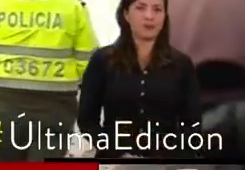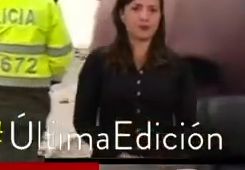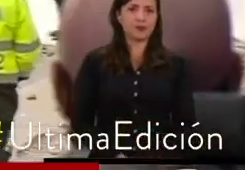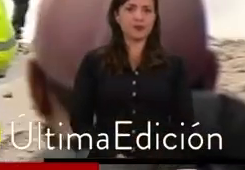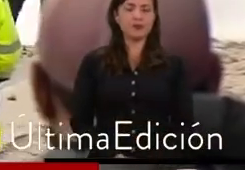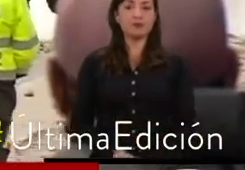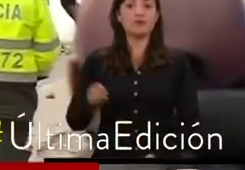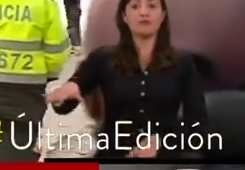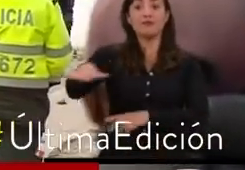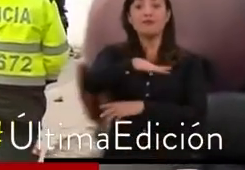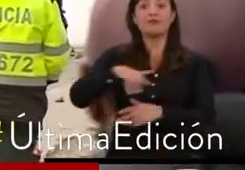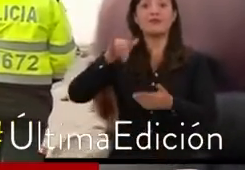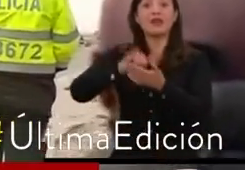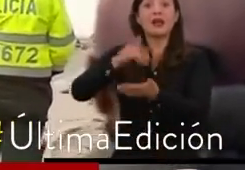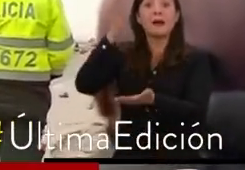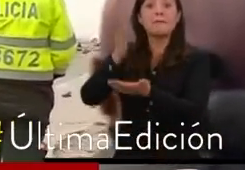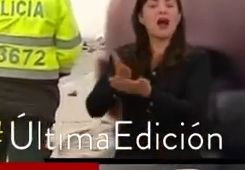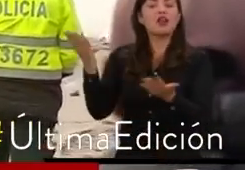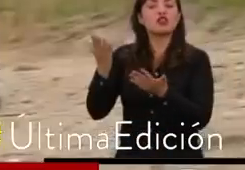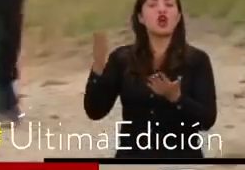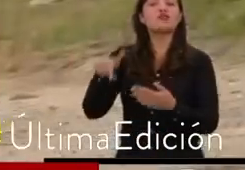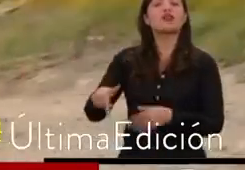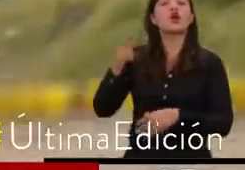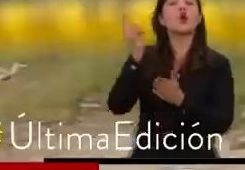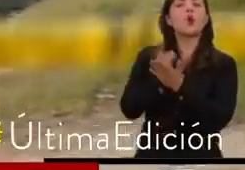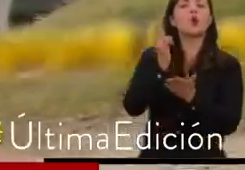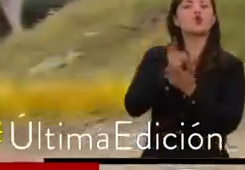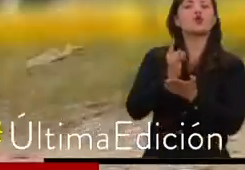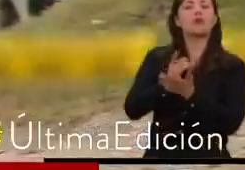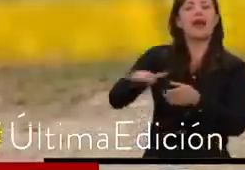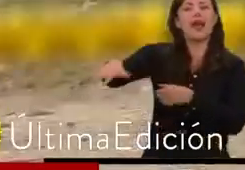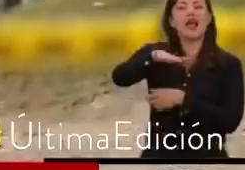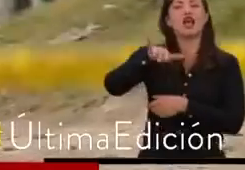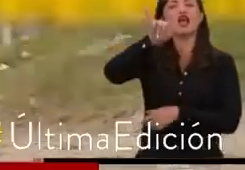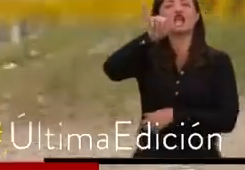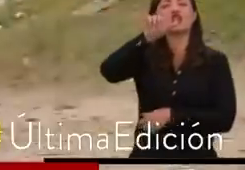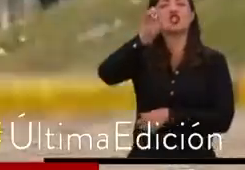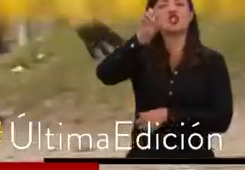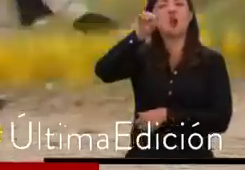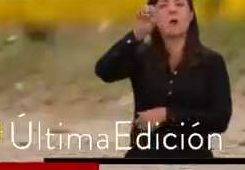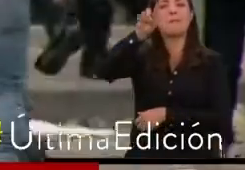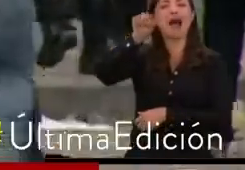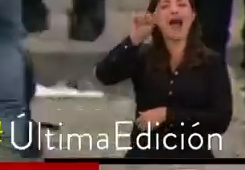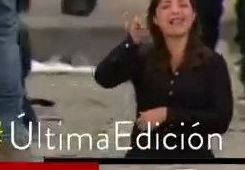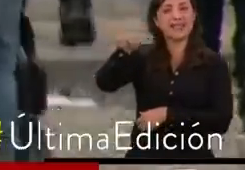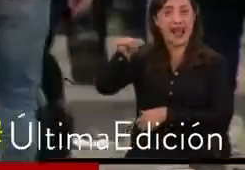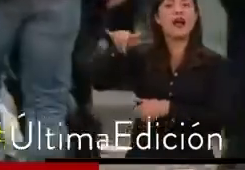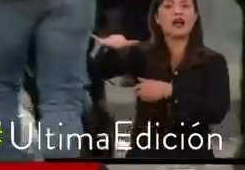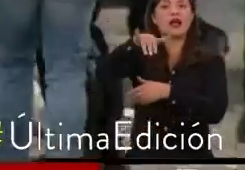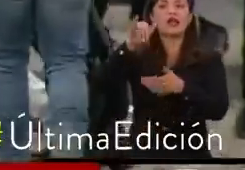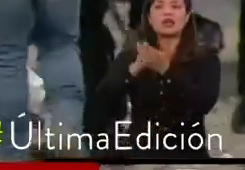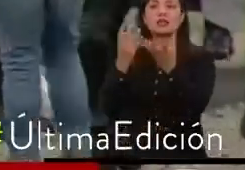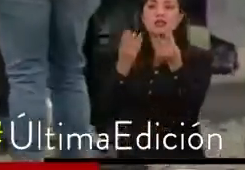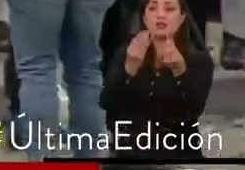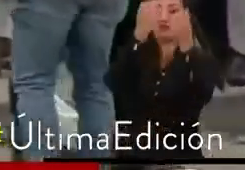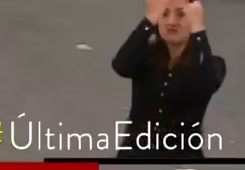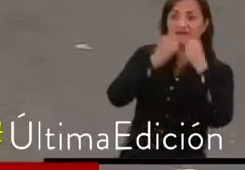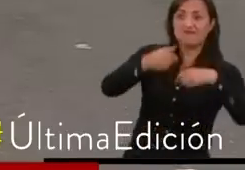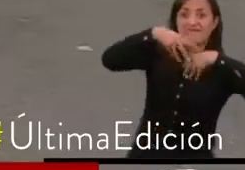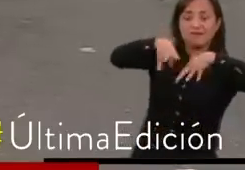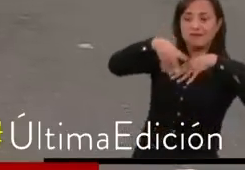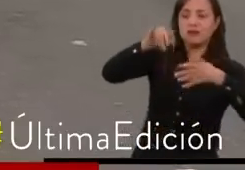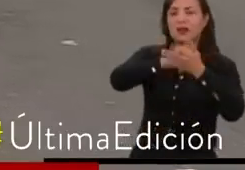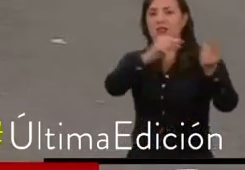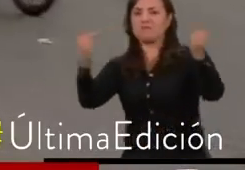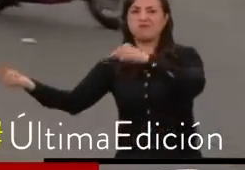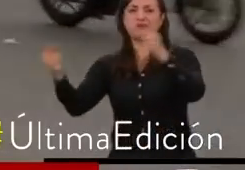Uno de los lunares de la jornada se registró en la localidad de Usme, sector de Yomasa, donde un grupo de manifestantes se enfrentó con miembros de la fuerza pública. La